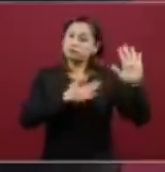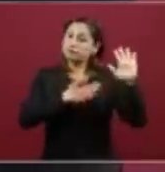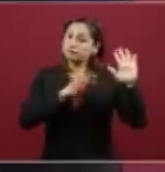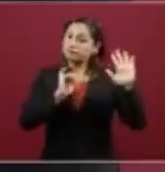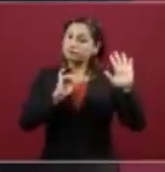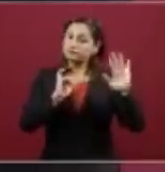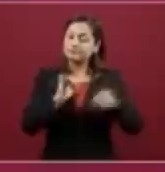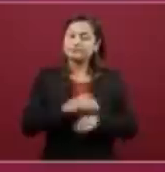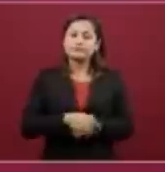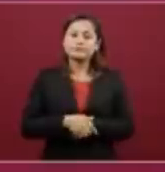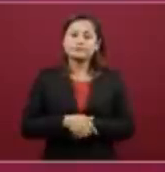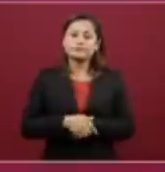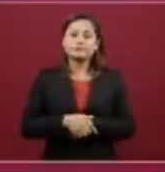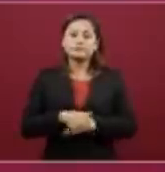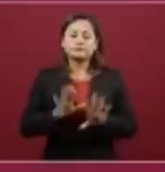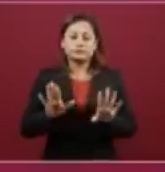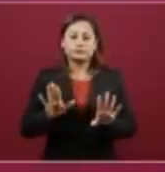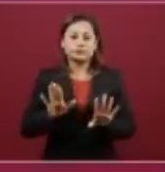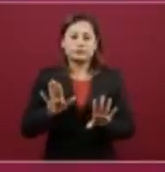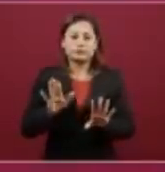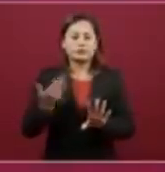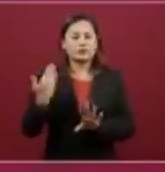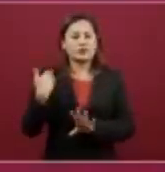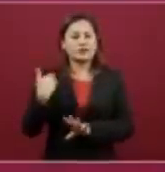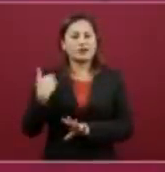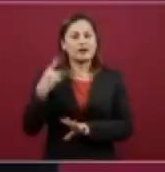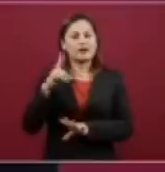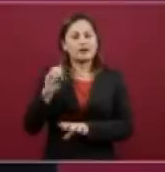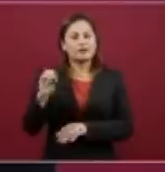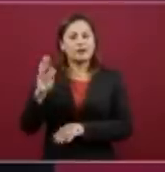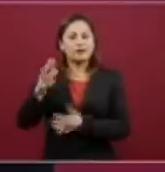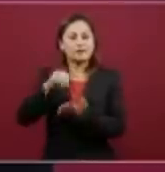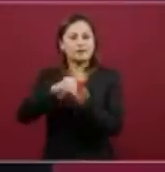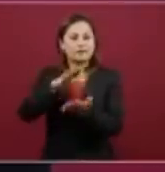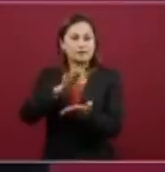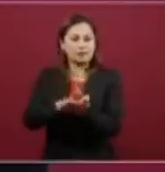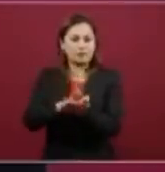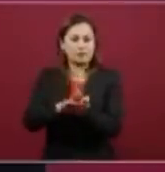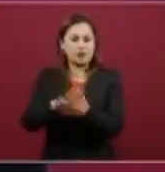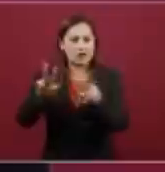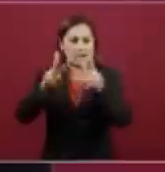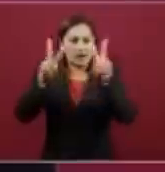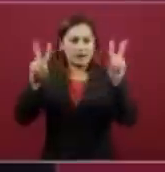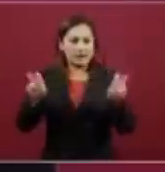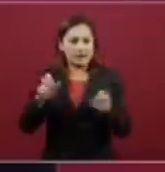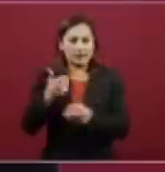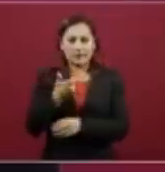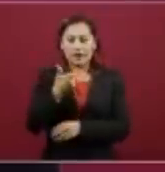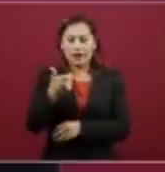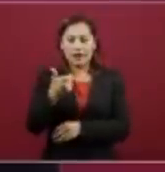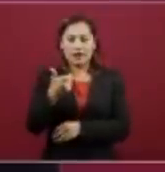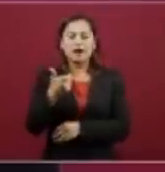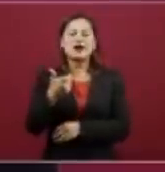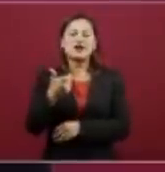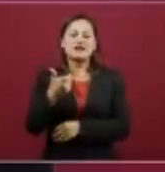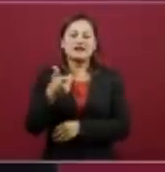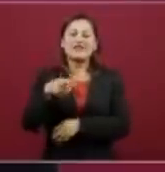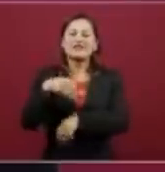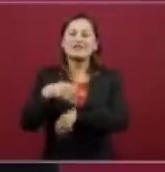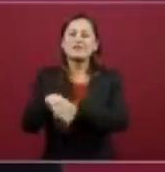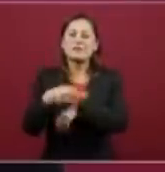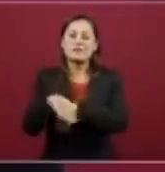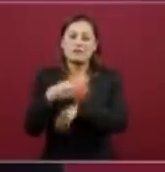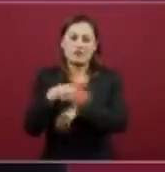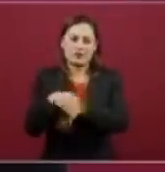salió publicado en el diario sobre estas cuotas, es transitorio, porque